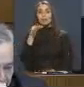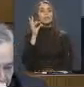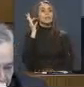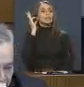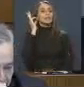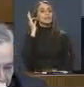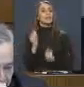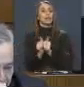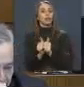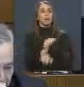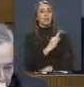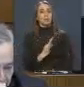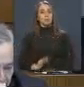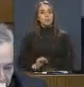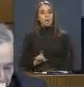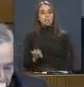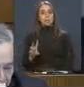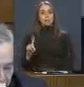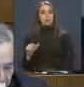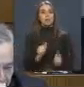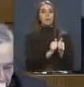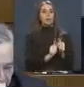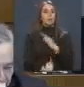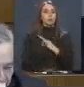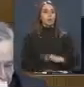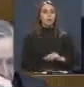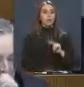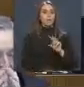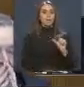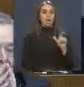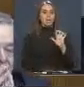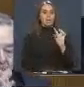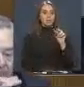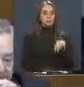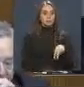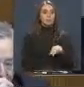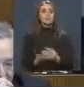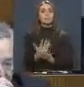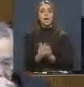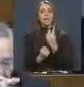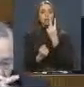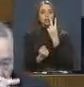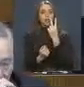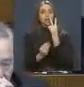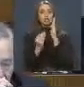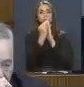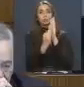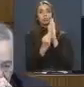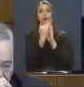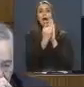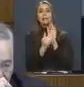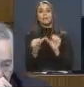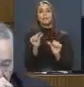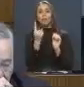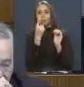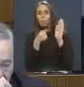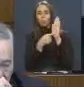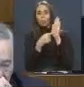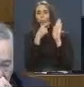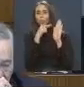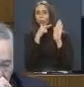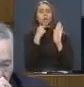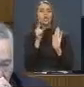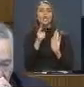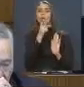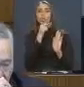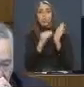colega diputada Sepúlveda y el colega diputado Vallespín, en donde aquí hay dos transitorios y hay uno de ellos que nos deja dudas. No queremos que queden esas